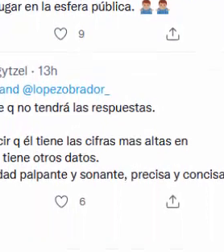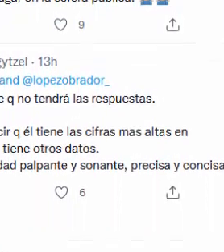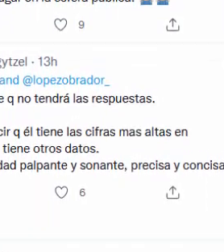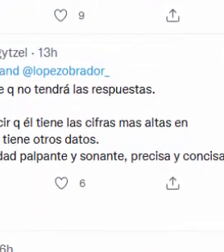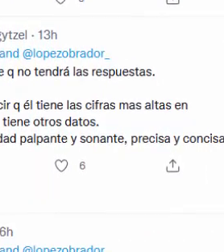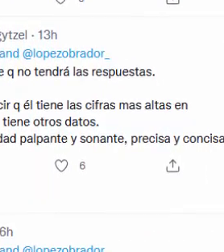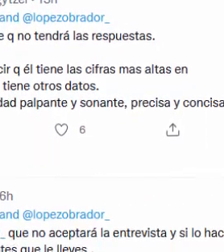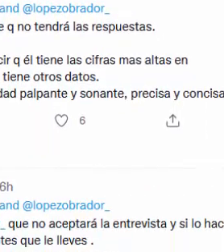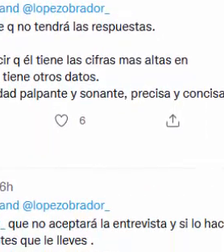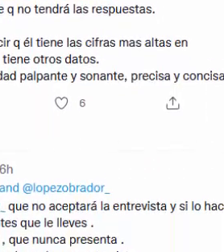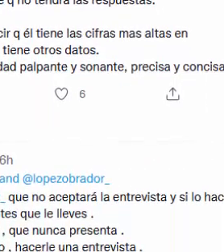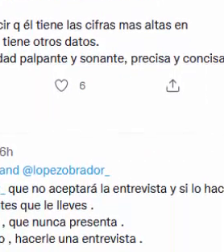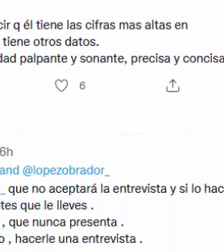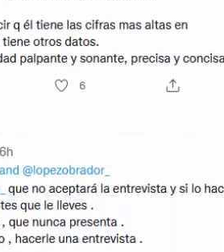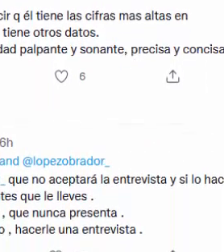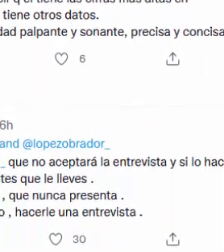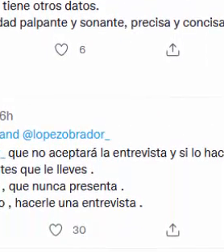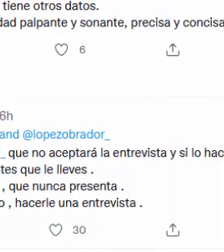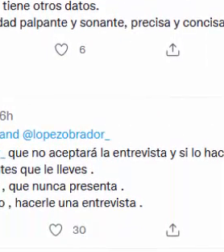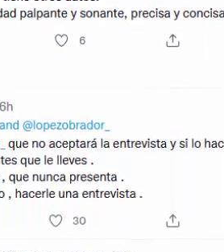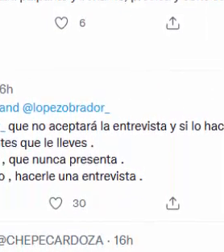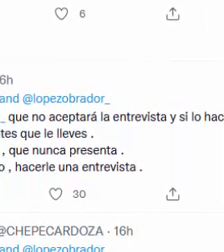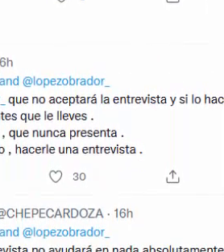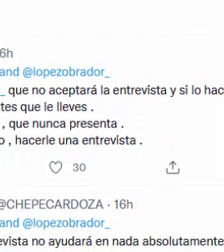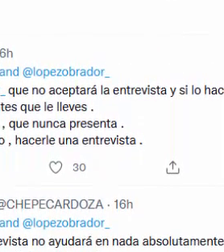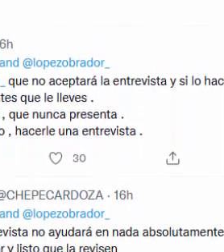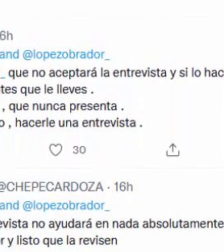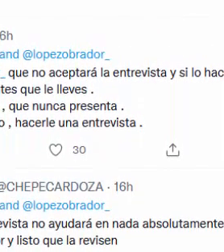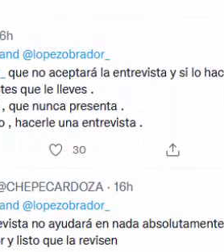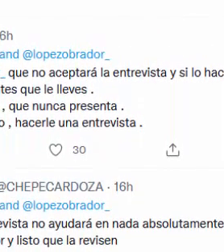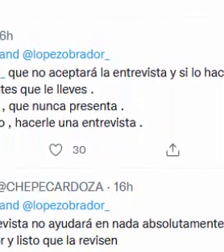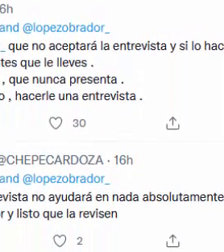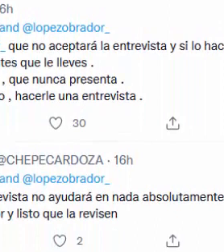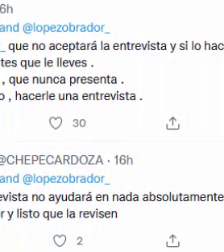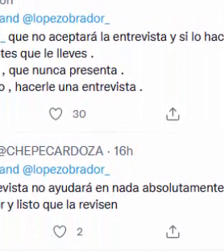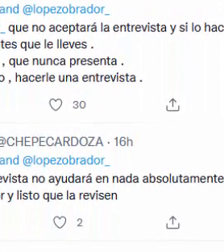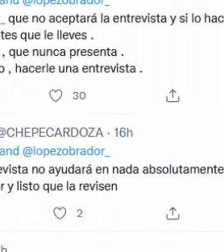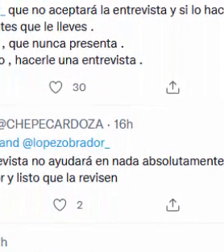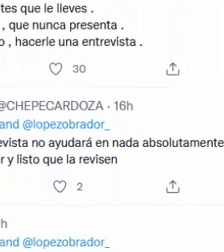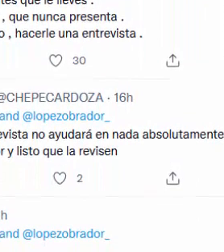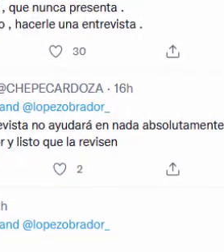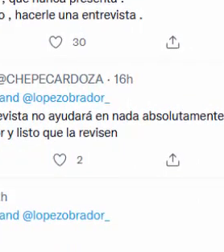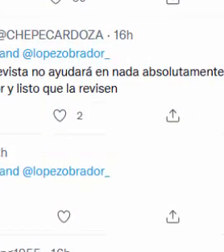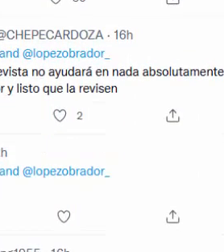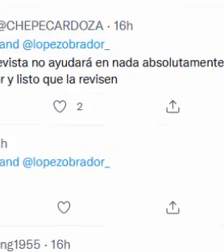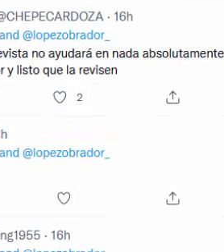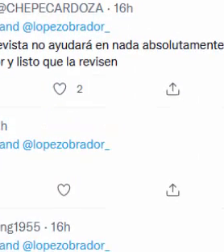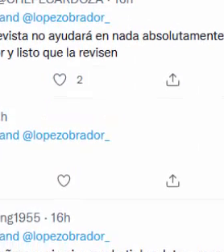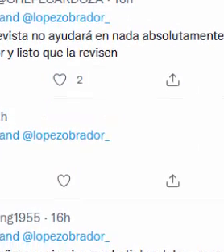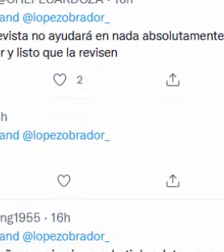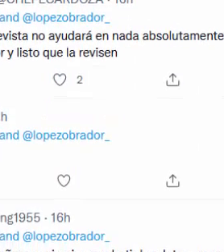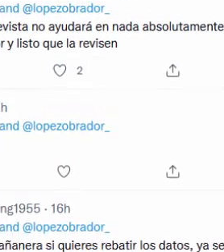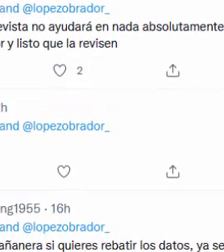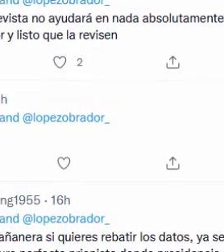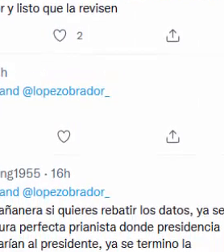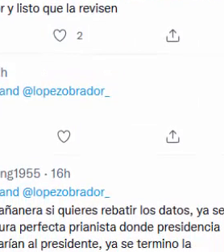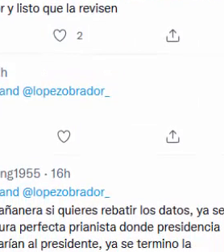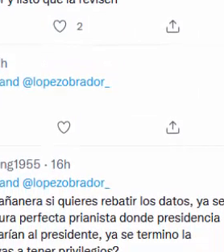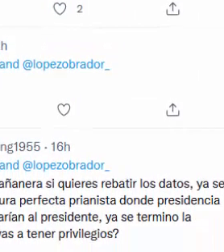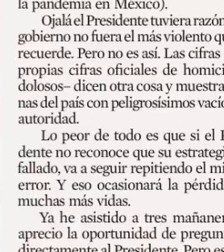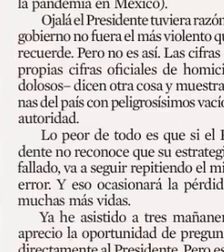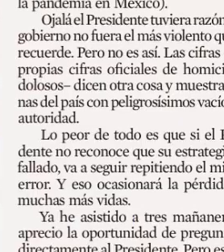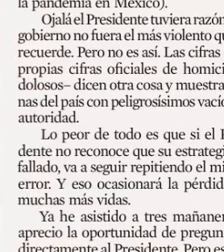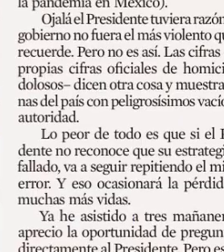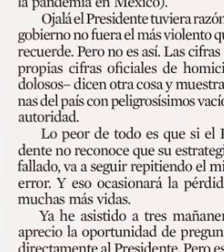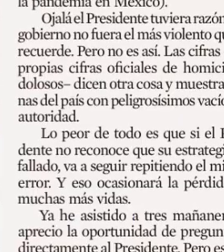en su cuenta de Twitter el periodista Jorge Ramos. En su columna, Jorge Ramos cita las cifras oficiales de los